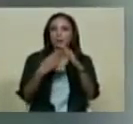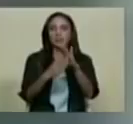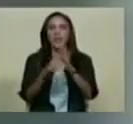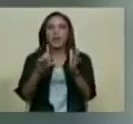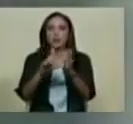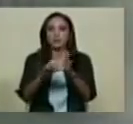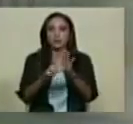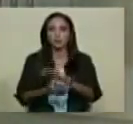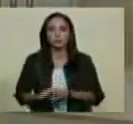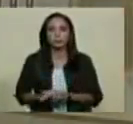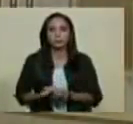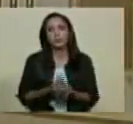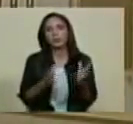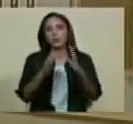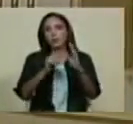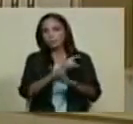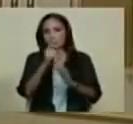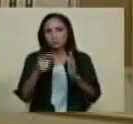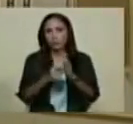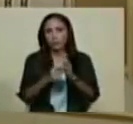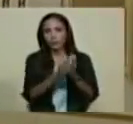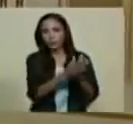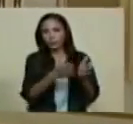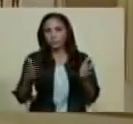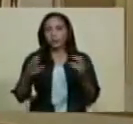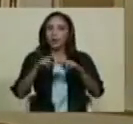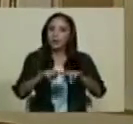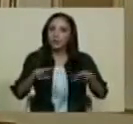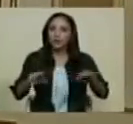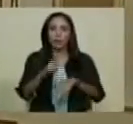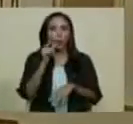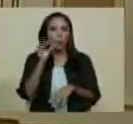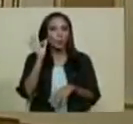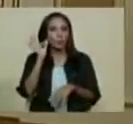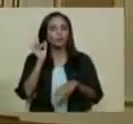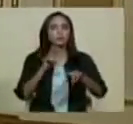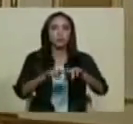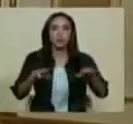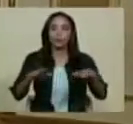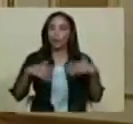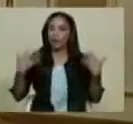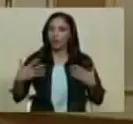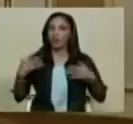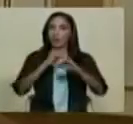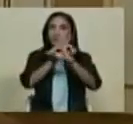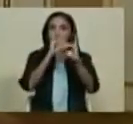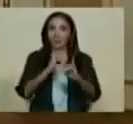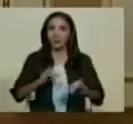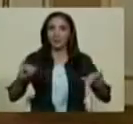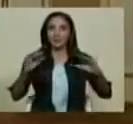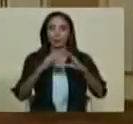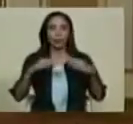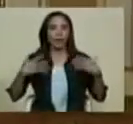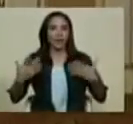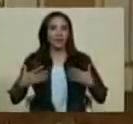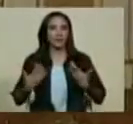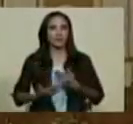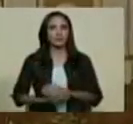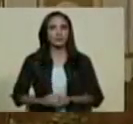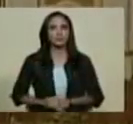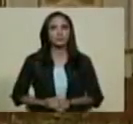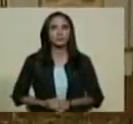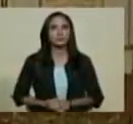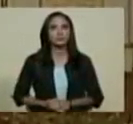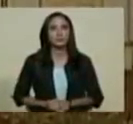educación primaria, la educación de nuestros niños y nuestras niñas. Feliz, feliz, ¿no?